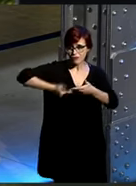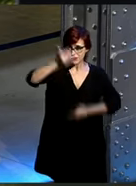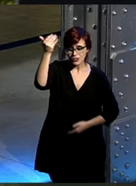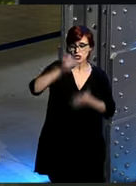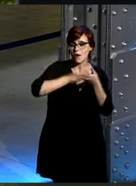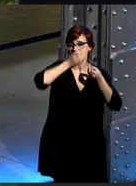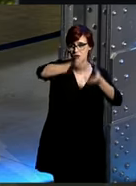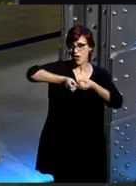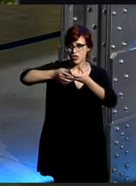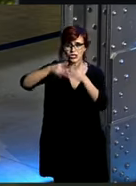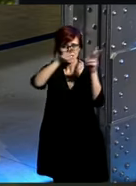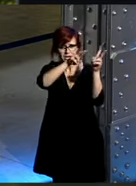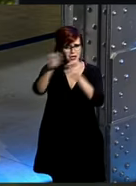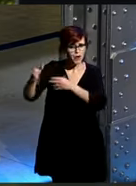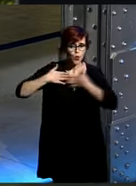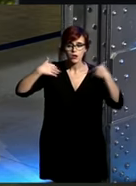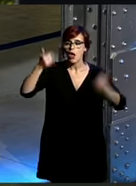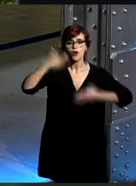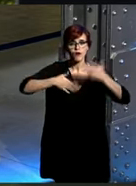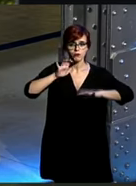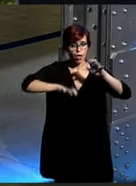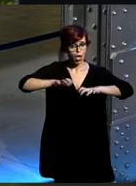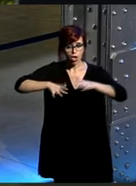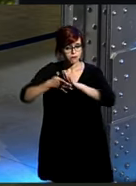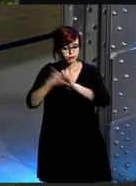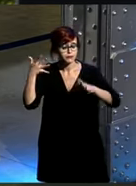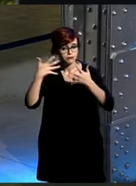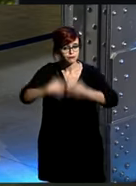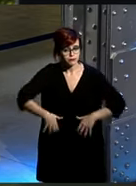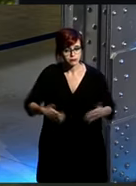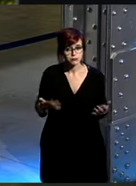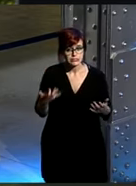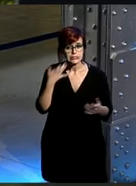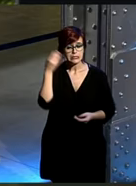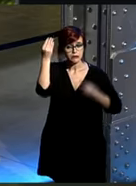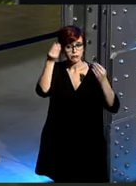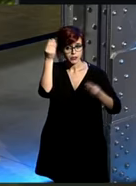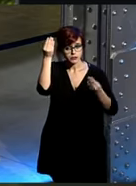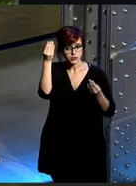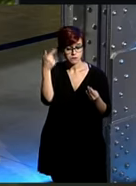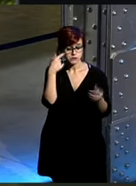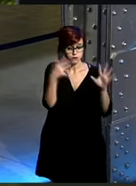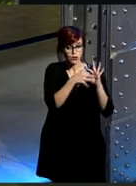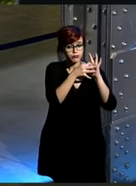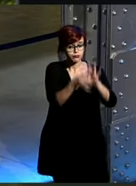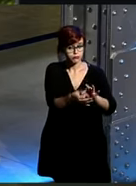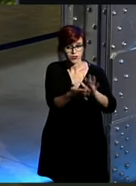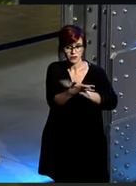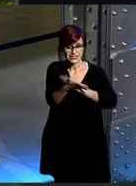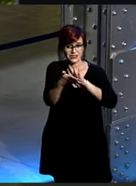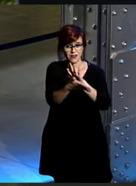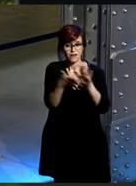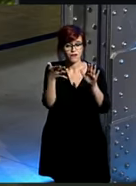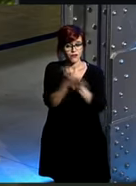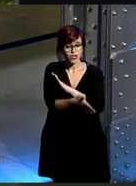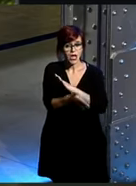de información de todo tipo, van a ser escritas por robots. Si uno sigue eso, un poquito, quiere decir que muy pronto la